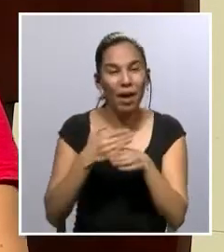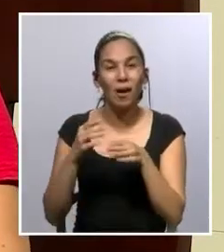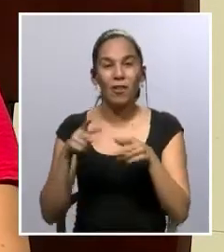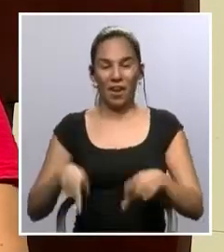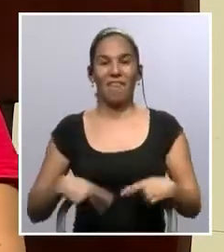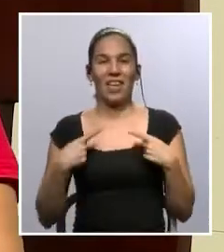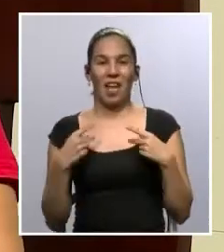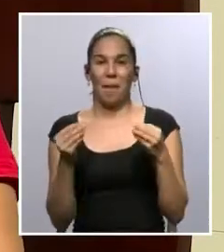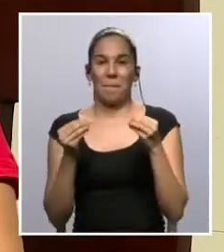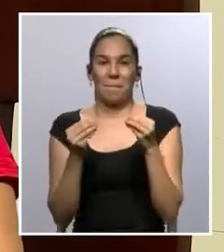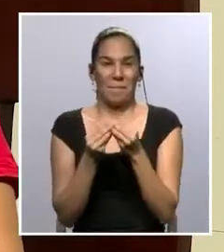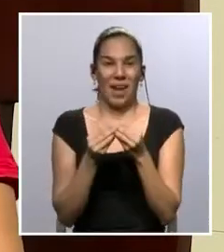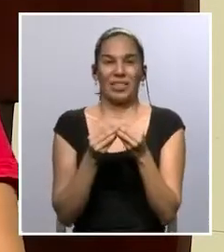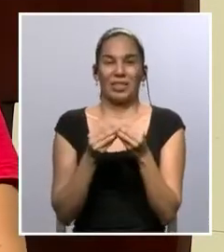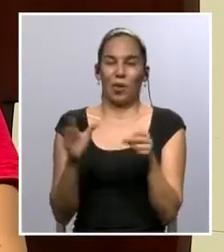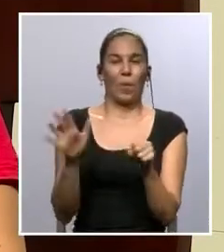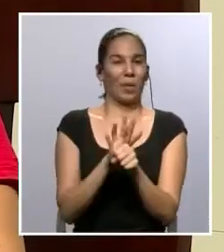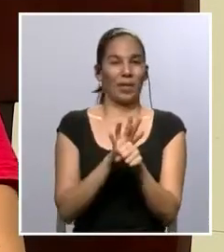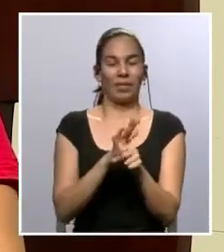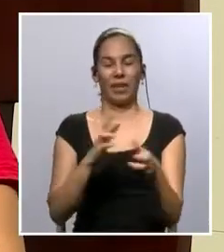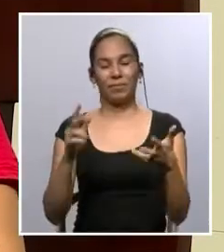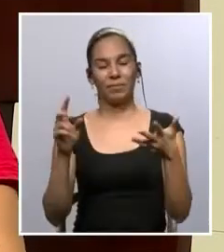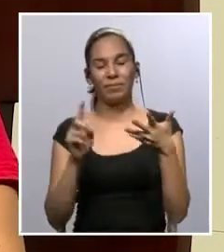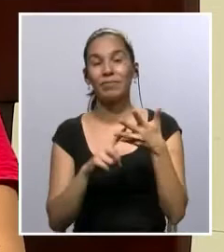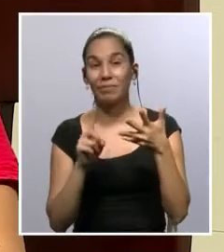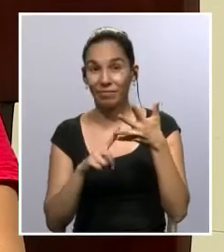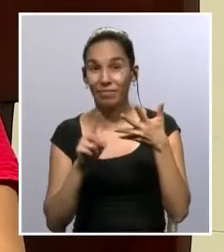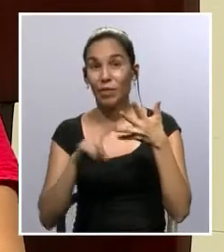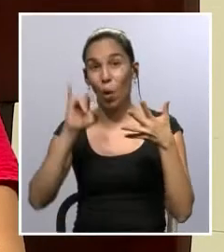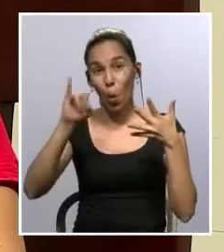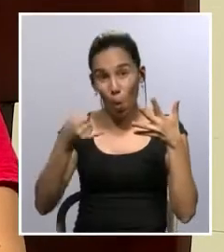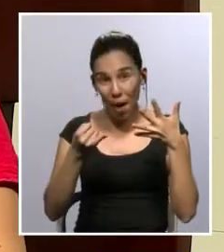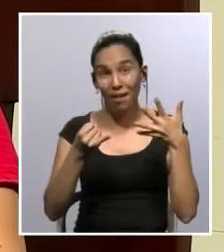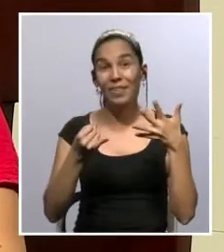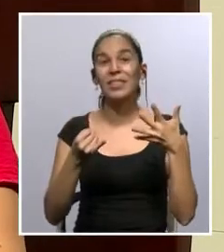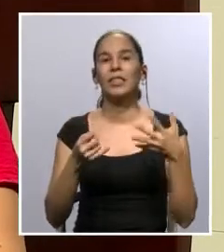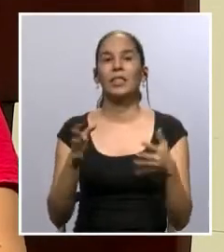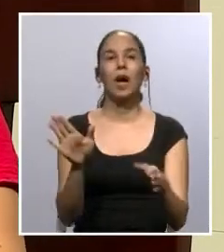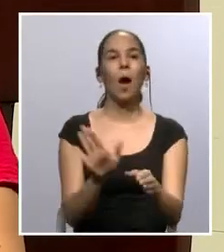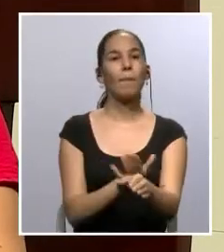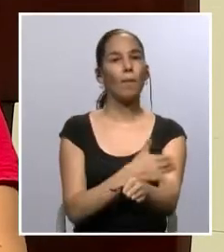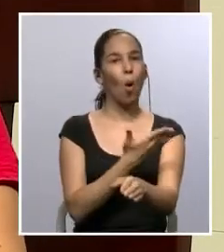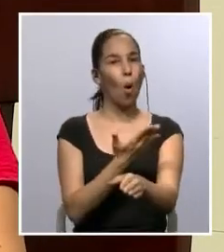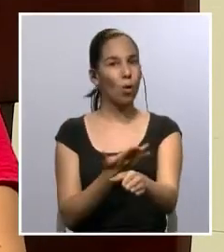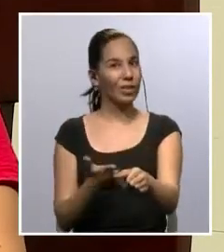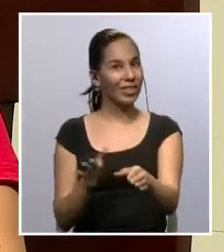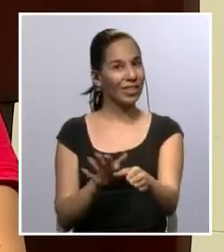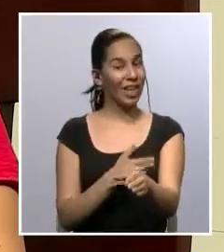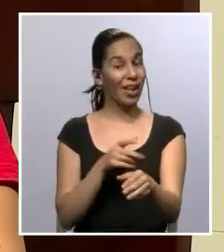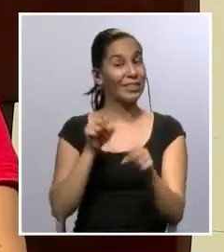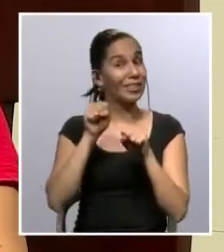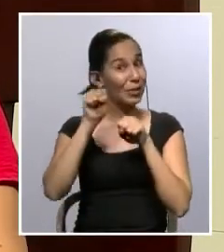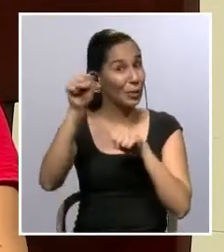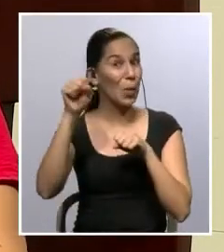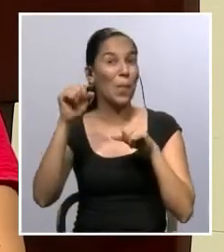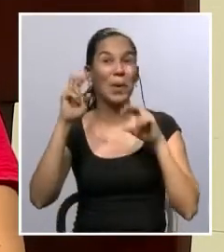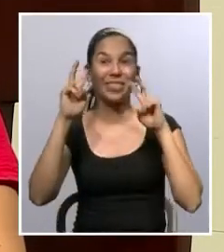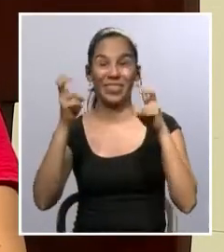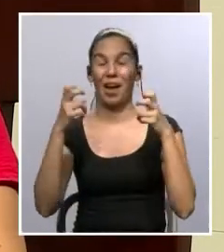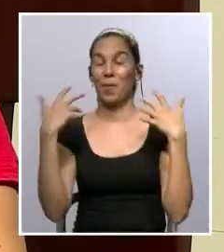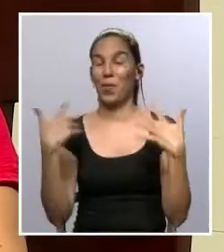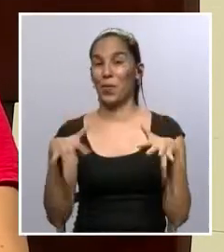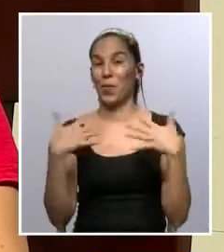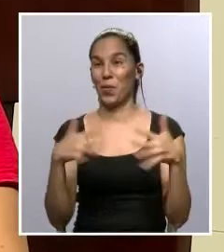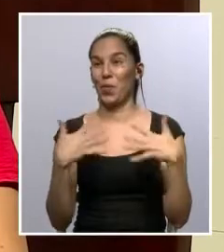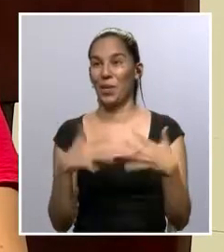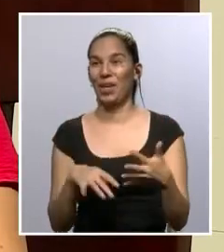más plena, a construir, perdón. El jueves vamos a hablar sobre la música. Otro súper tema. Todos son súper